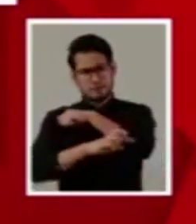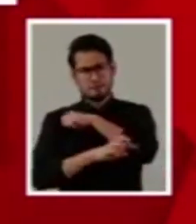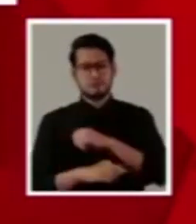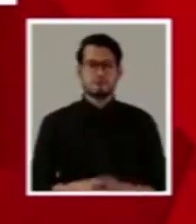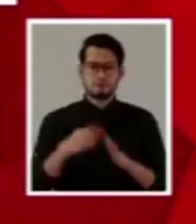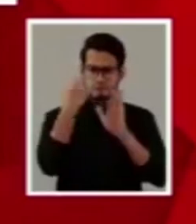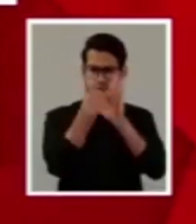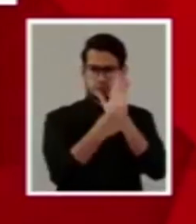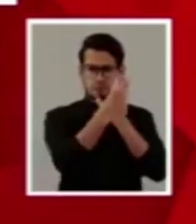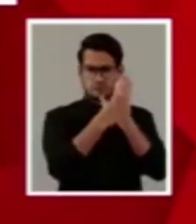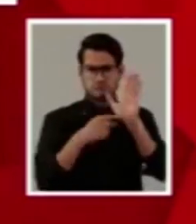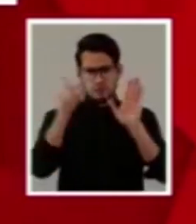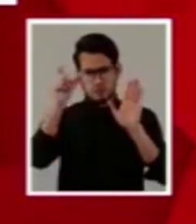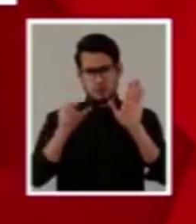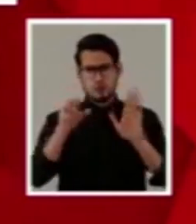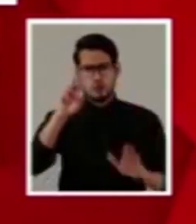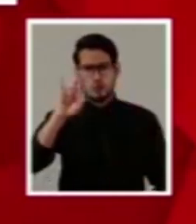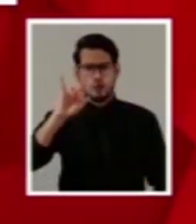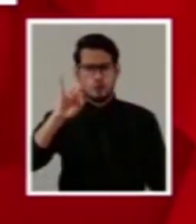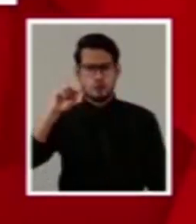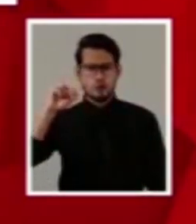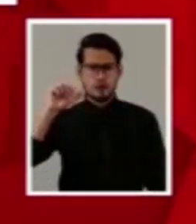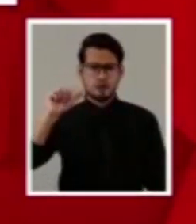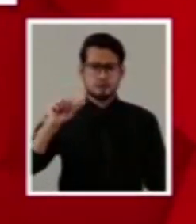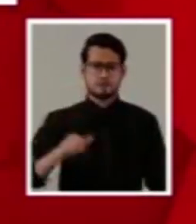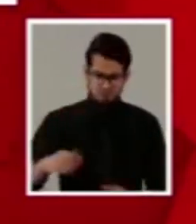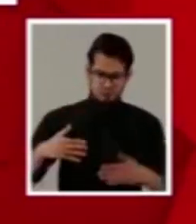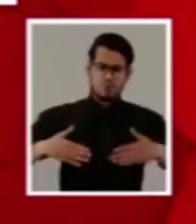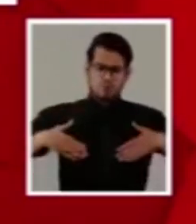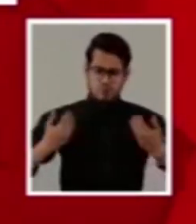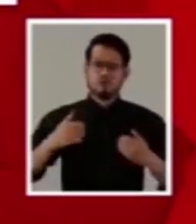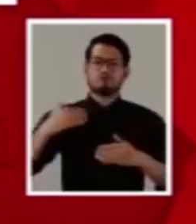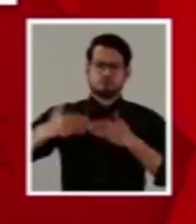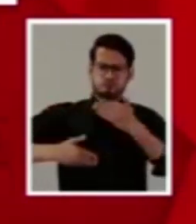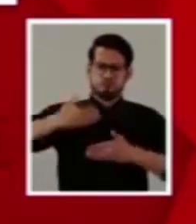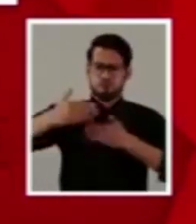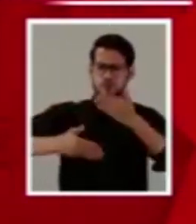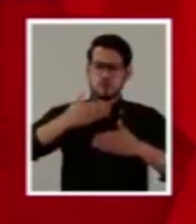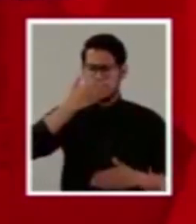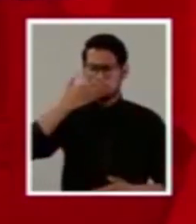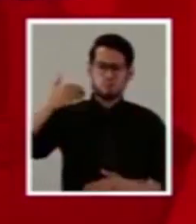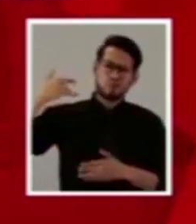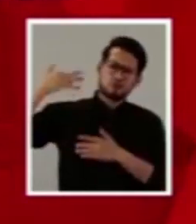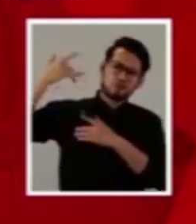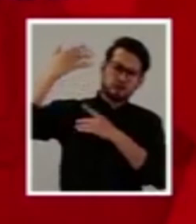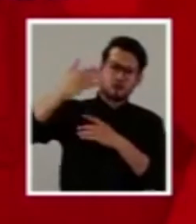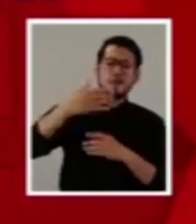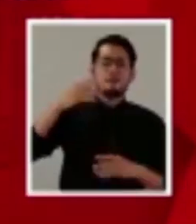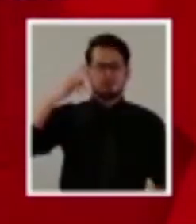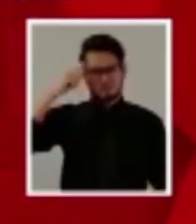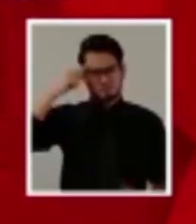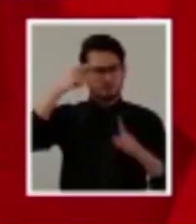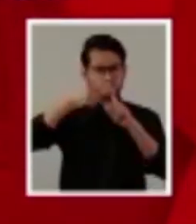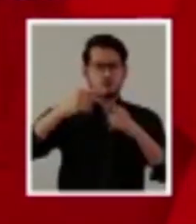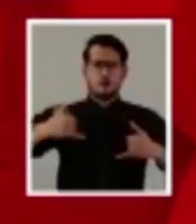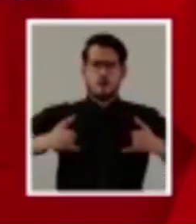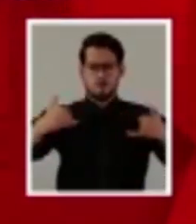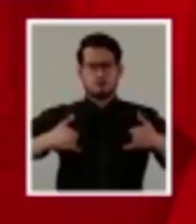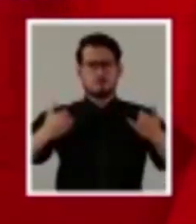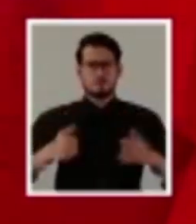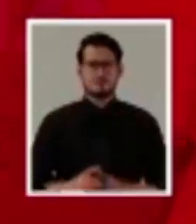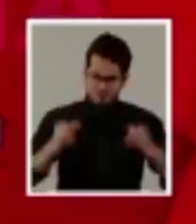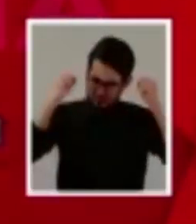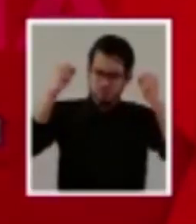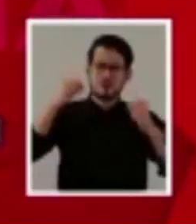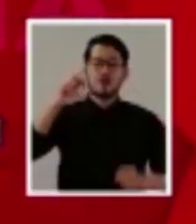país. Marca el símbolo de la persona, vota por el Oruna. Tenemos capacidad y construiremos un futuro mejor para